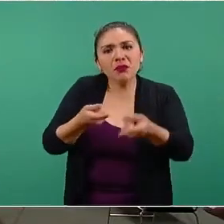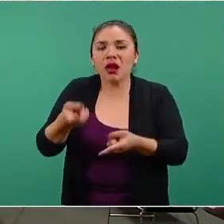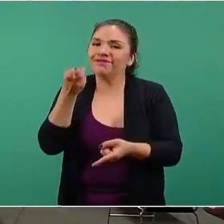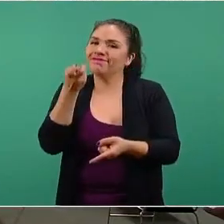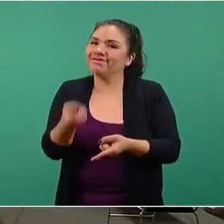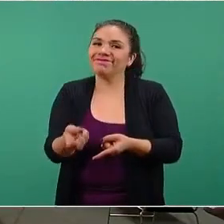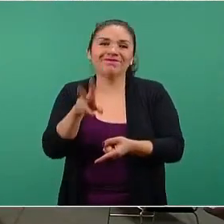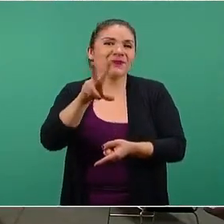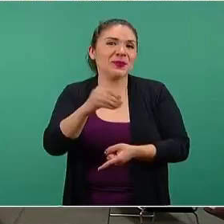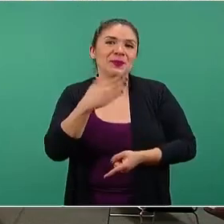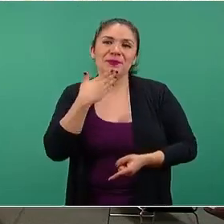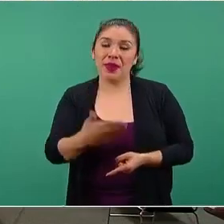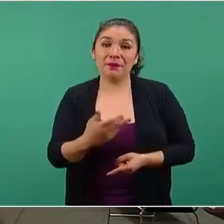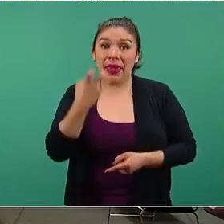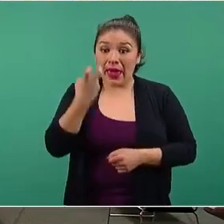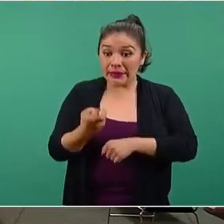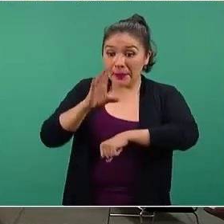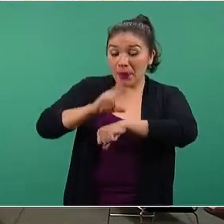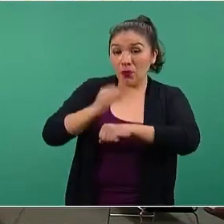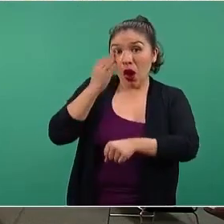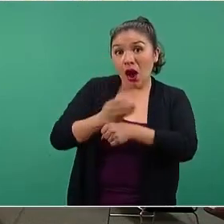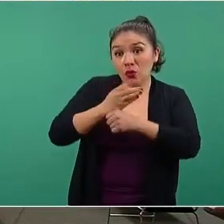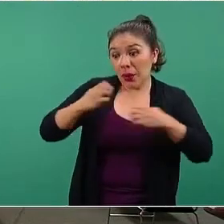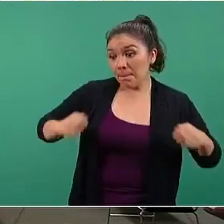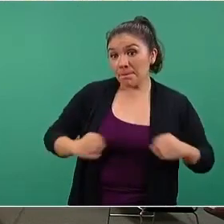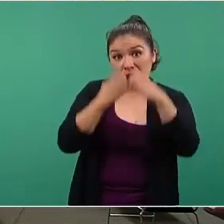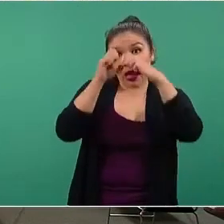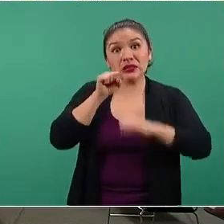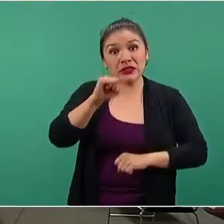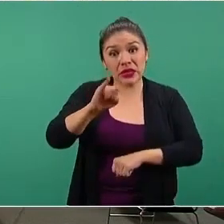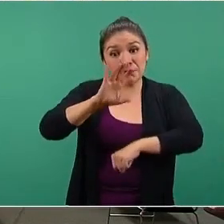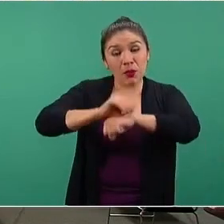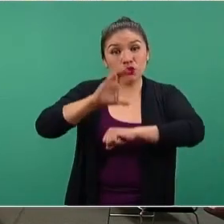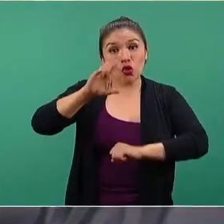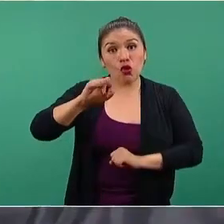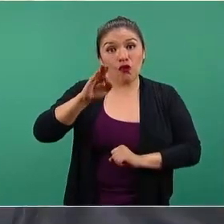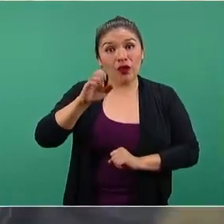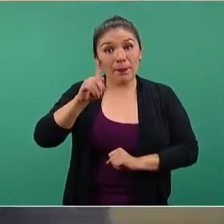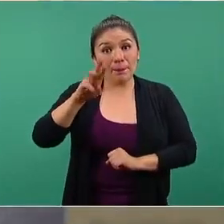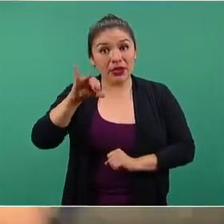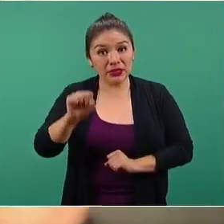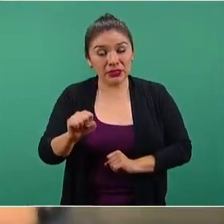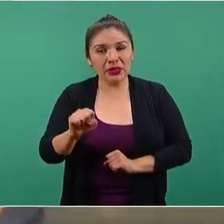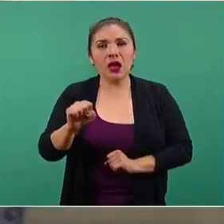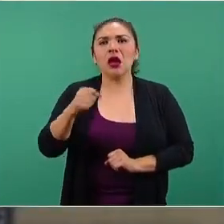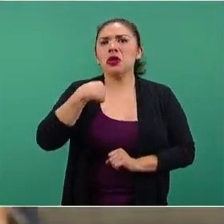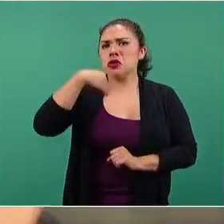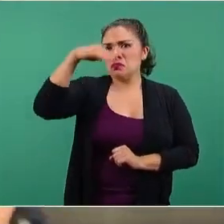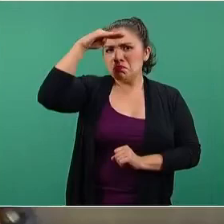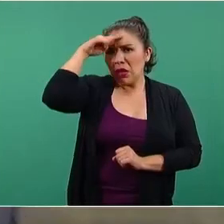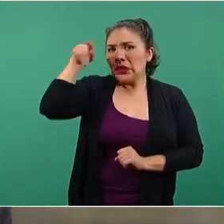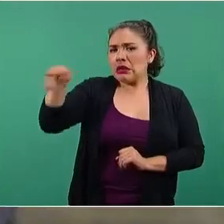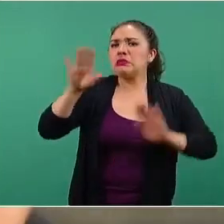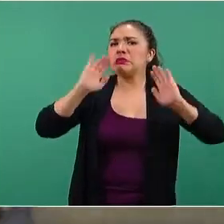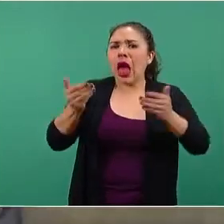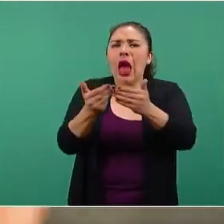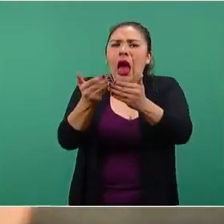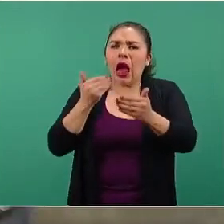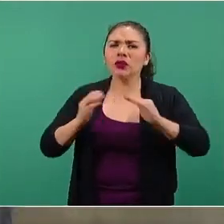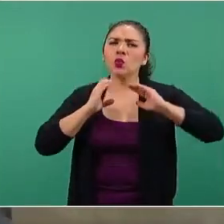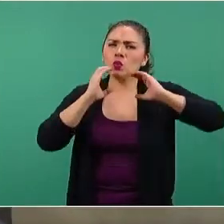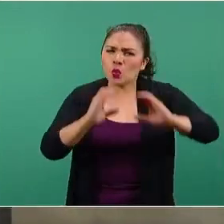caso. Esta autorización de uso de emergencia de COFEPRIS nos parece que ha sido muy cuidada,